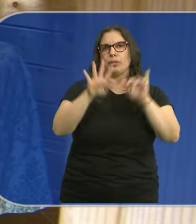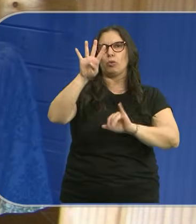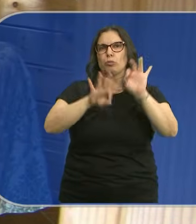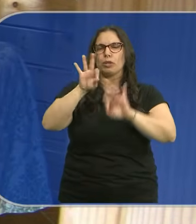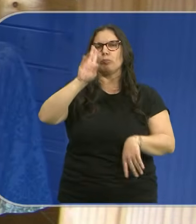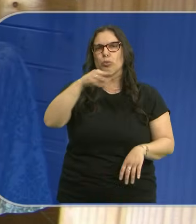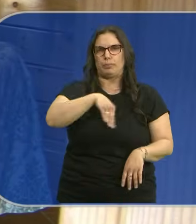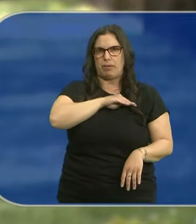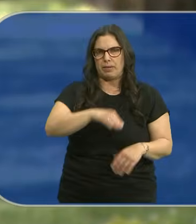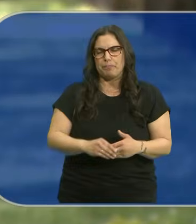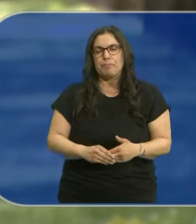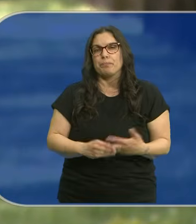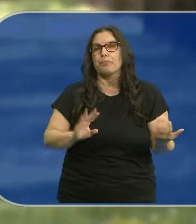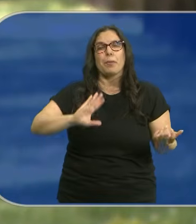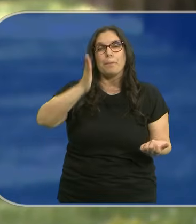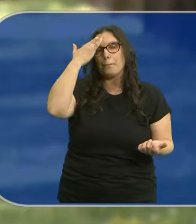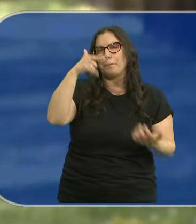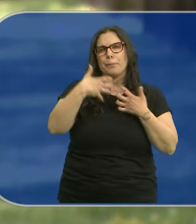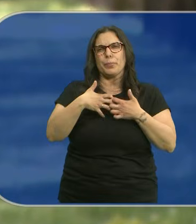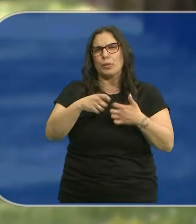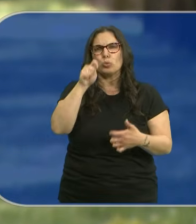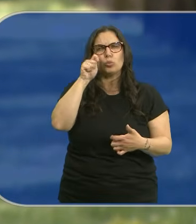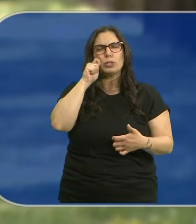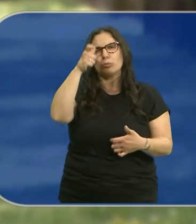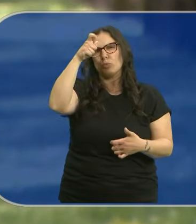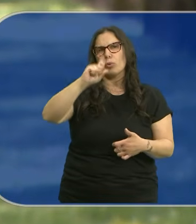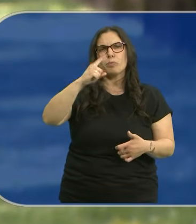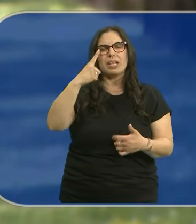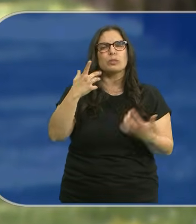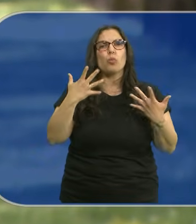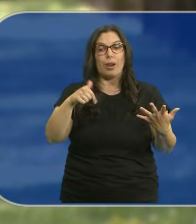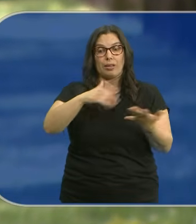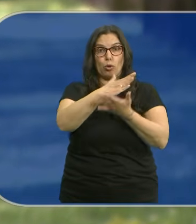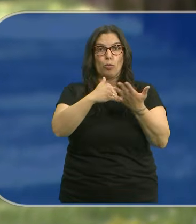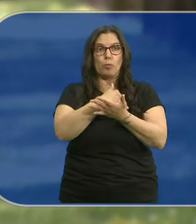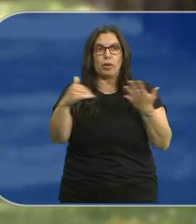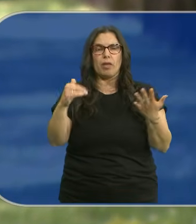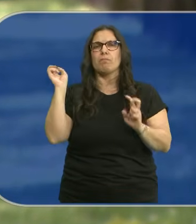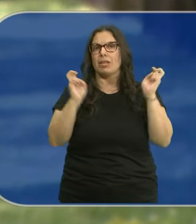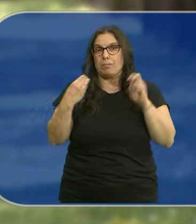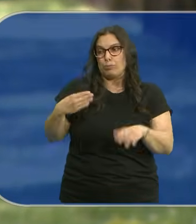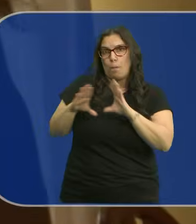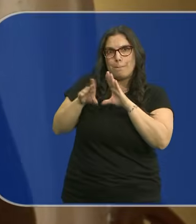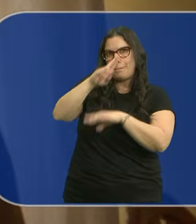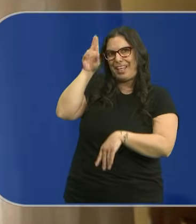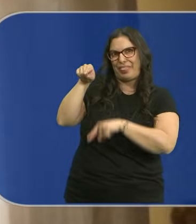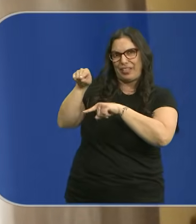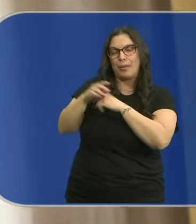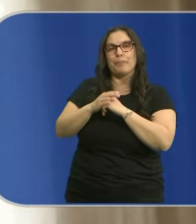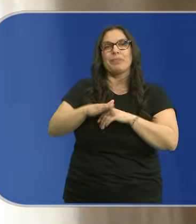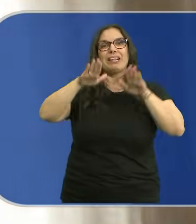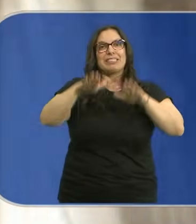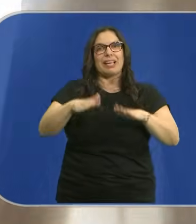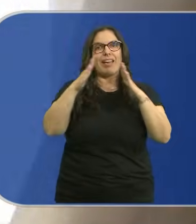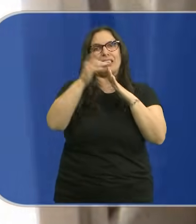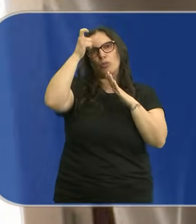ellos españoles. El principal motor del turismo rural en nuestra comunidad proviene de Madrid. La estancia media en